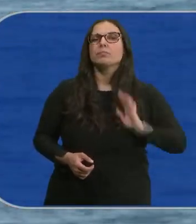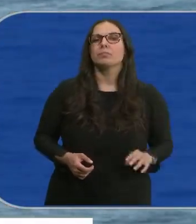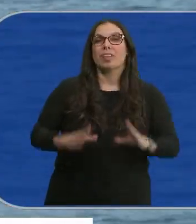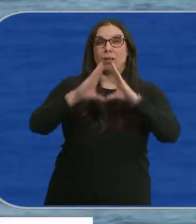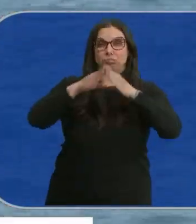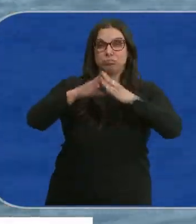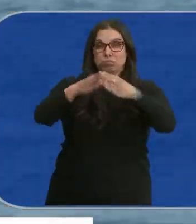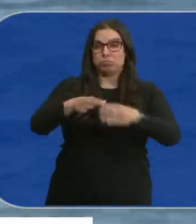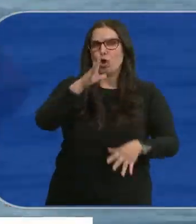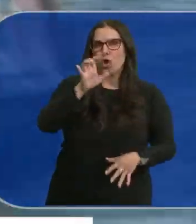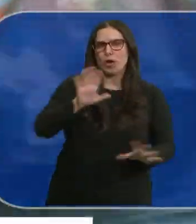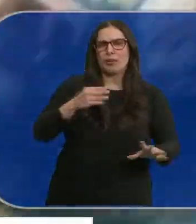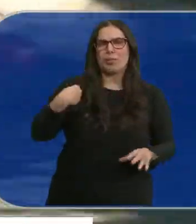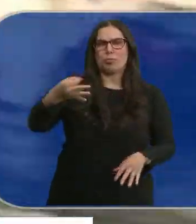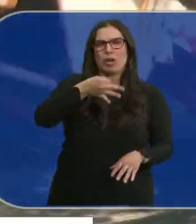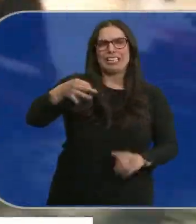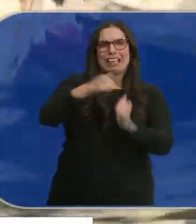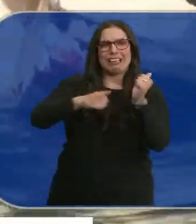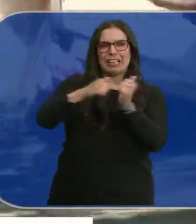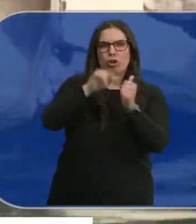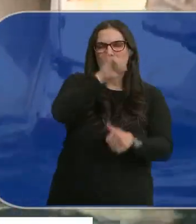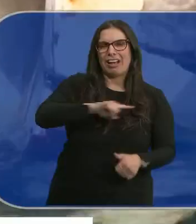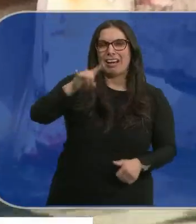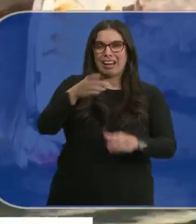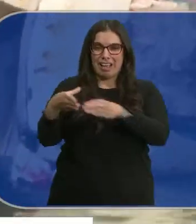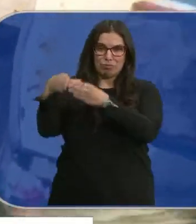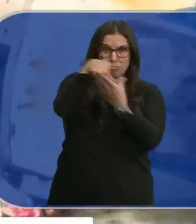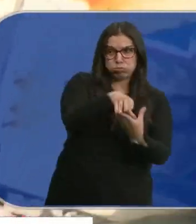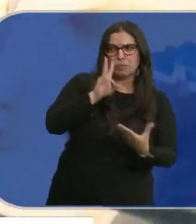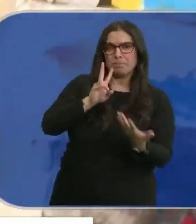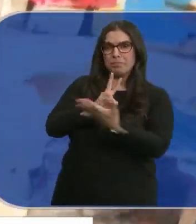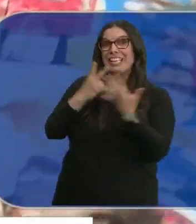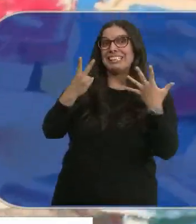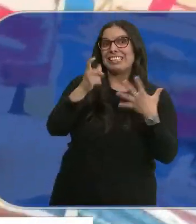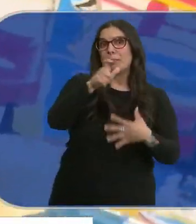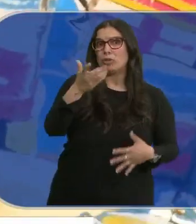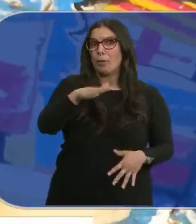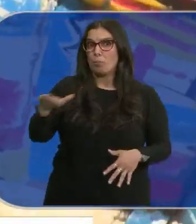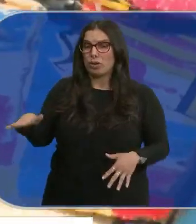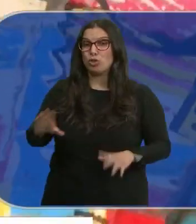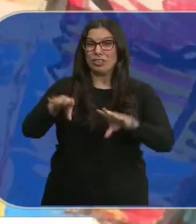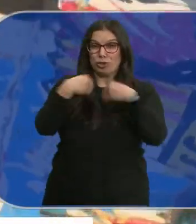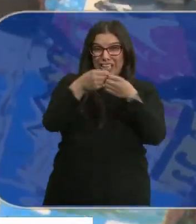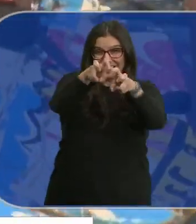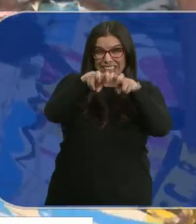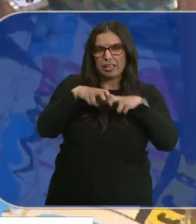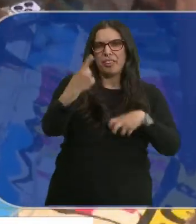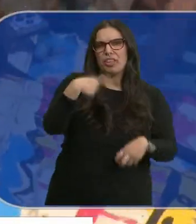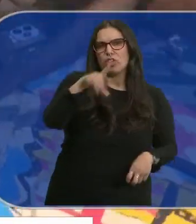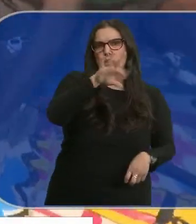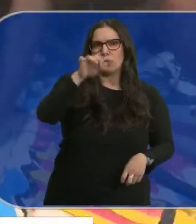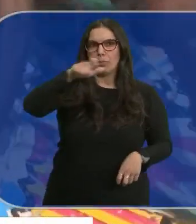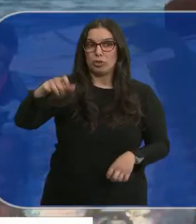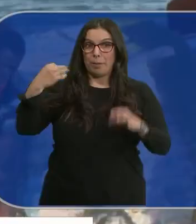Tragedia mortal en El Hierro, en Canarias. Al menos 7 muertos tras volcar, ahí lo ven, un cayuco con unas 150 personas a bordo cuando